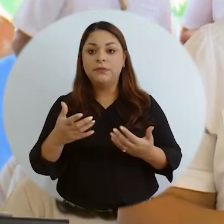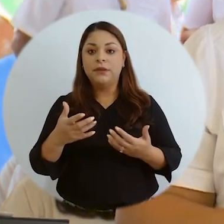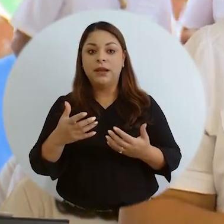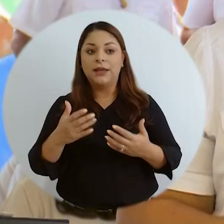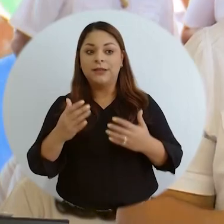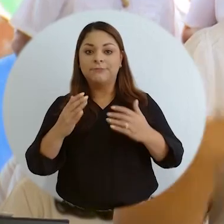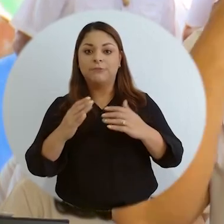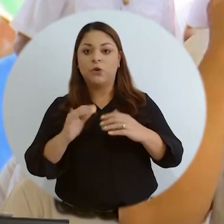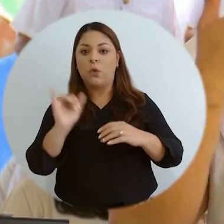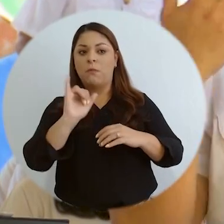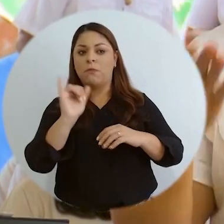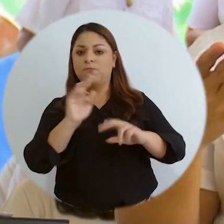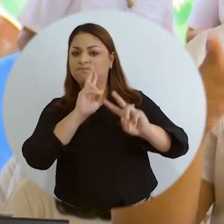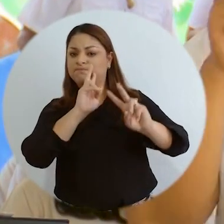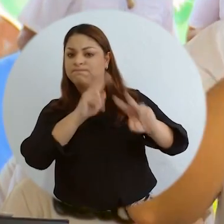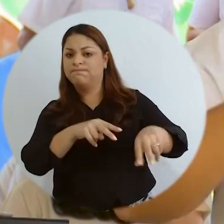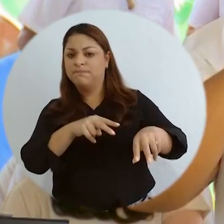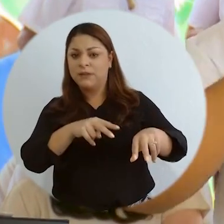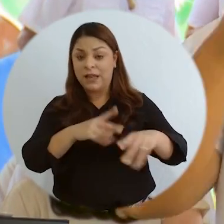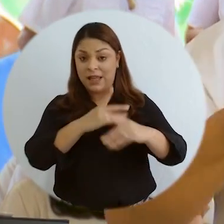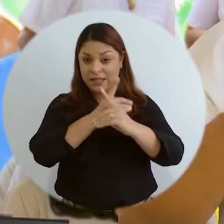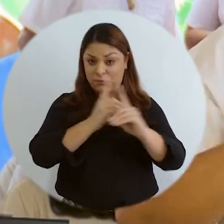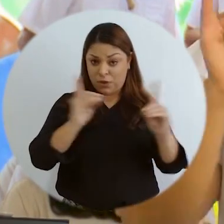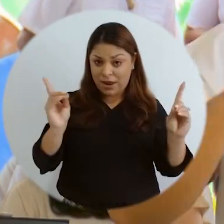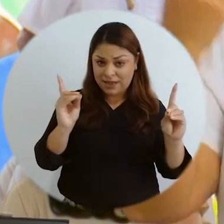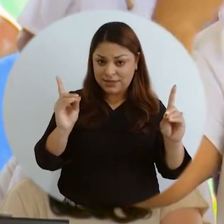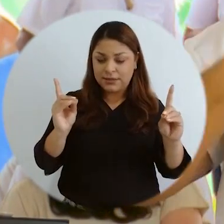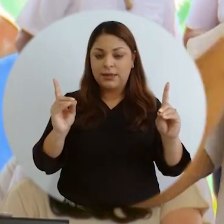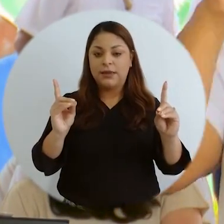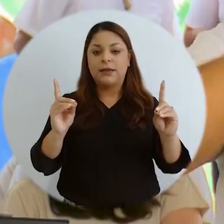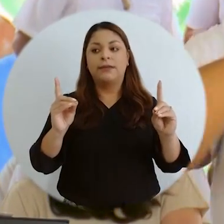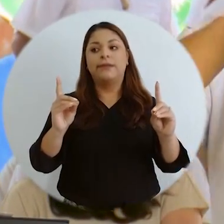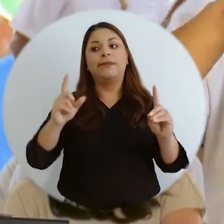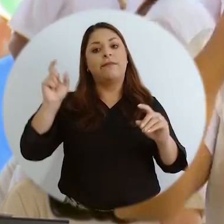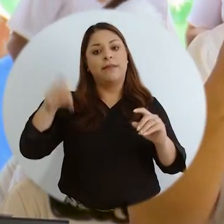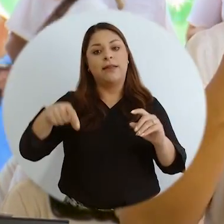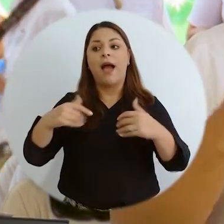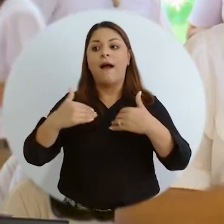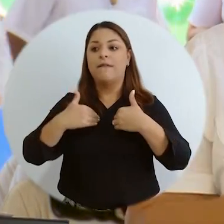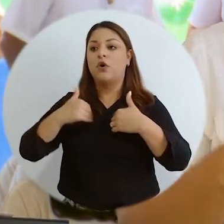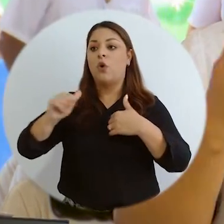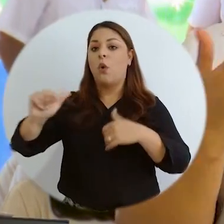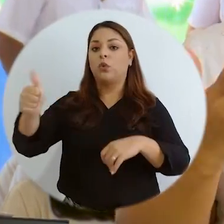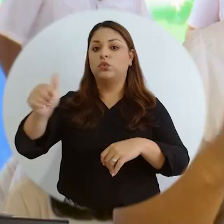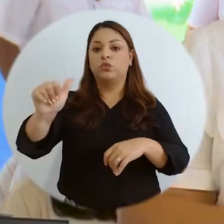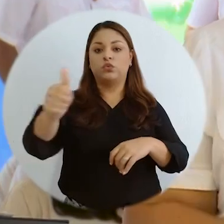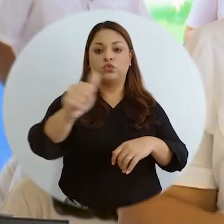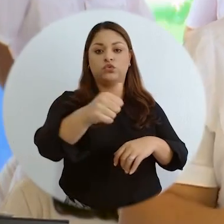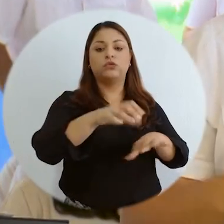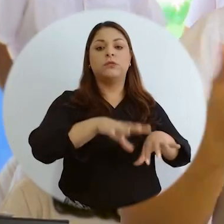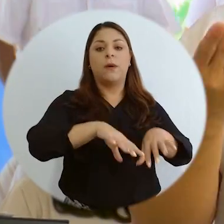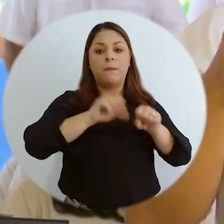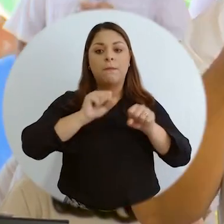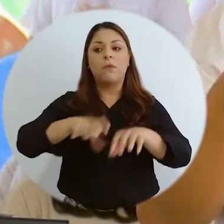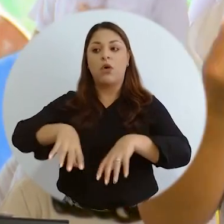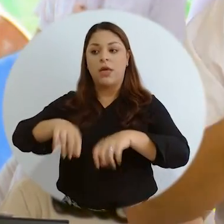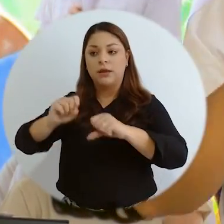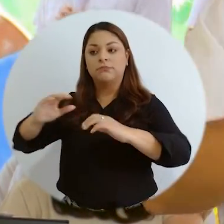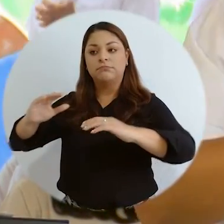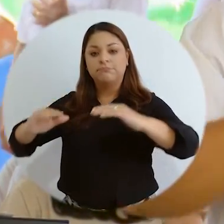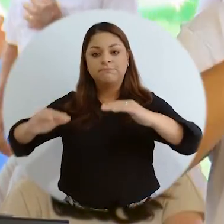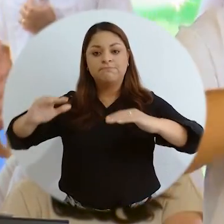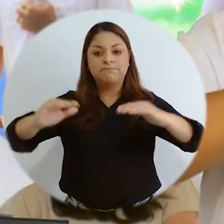él a priori anuncia la forma en que va a gobernar por decreto. Sí. O si hacen algo que